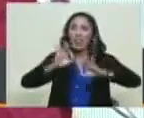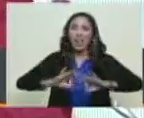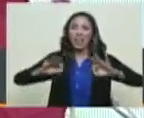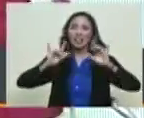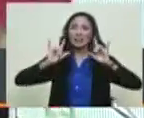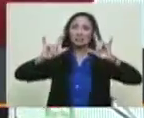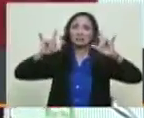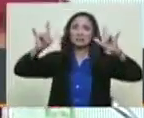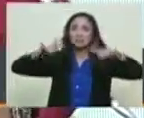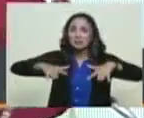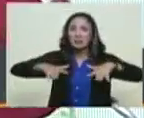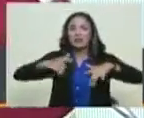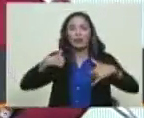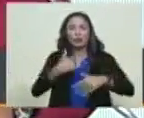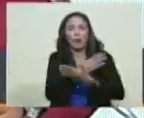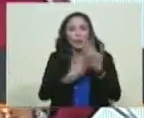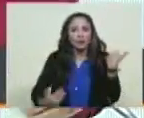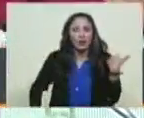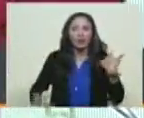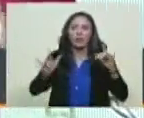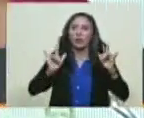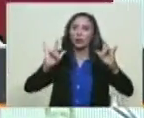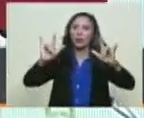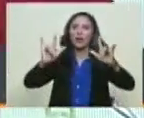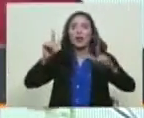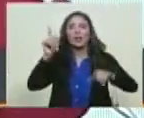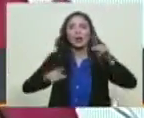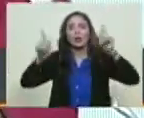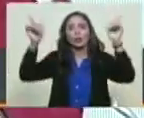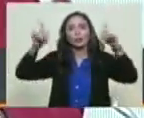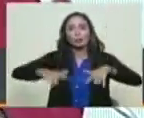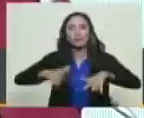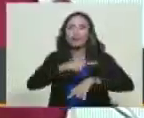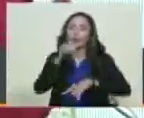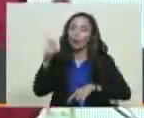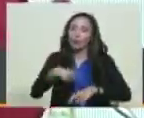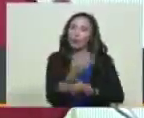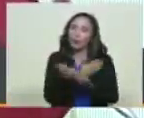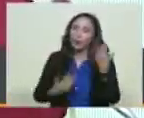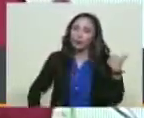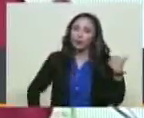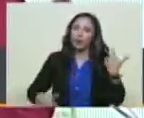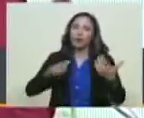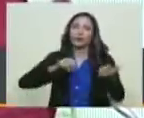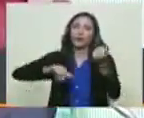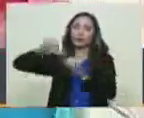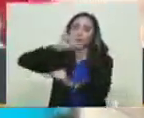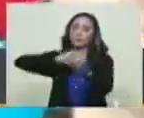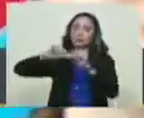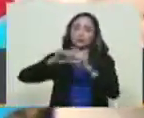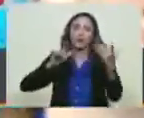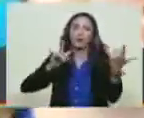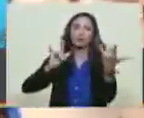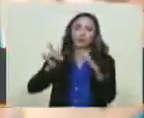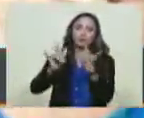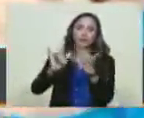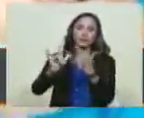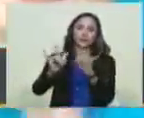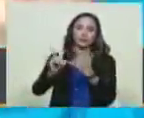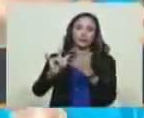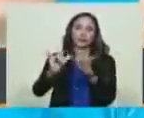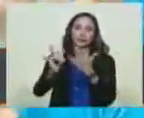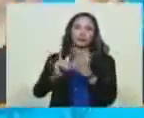presidentes de los que me quieren y de los que no les quieren también presidente de todos los venezolanos de todas las